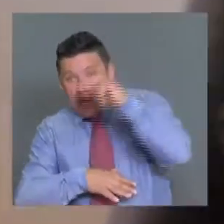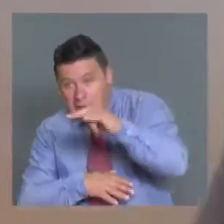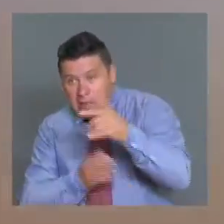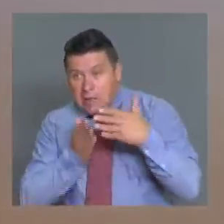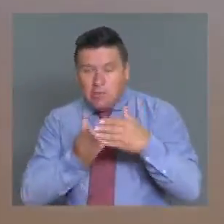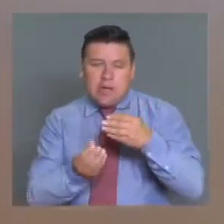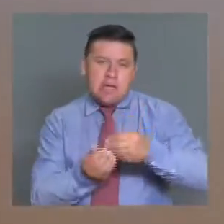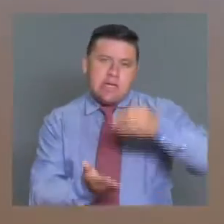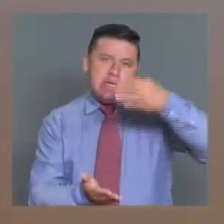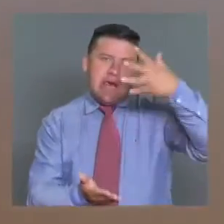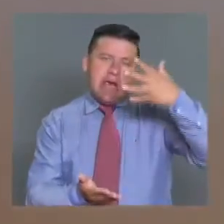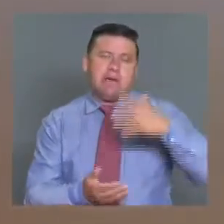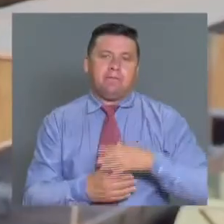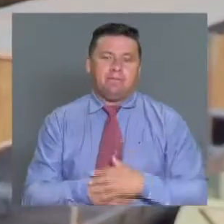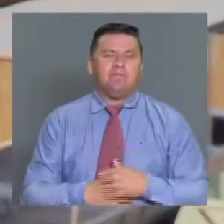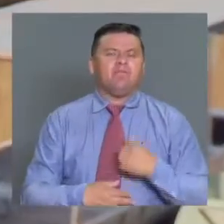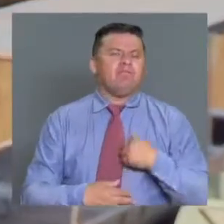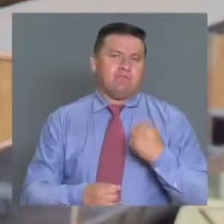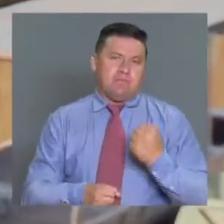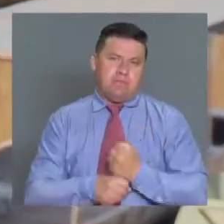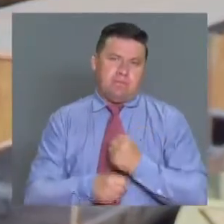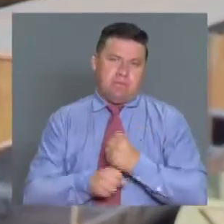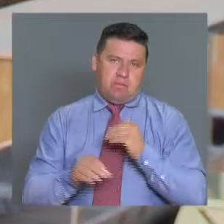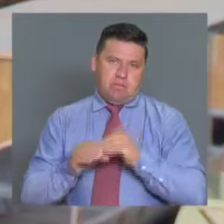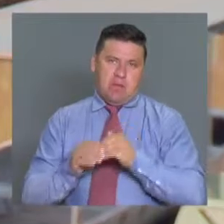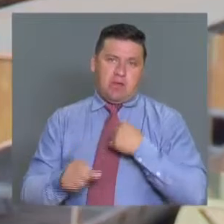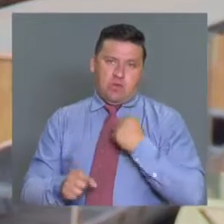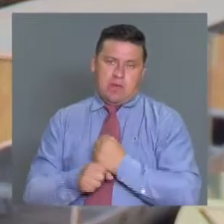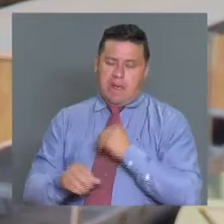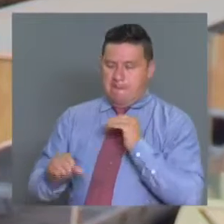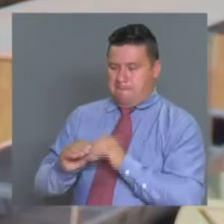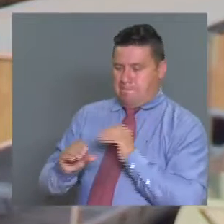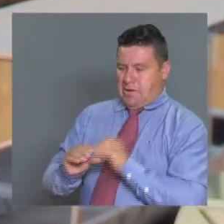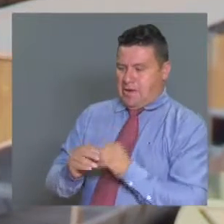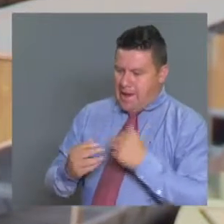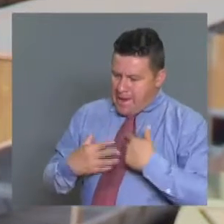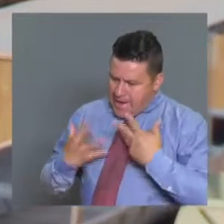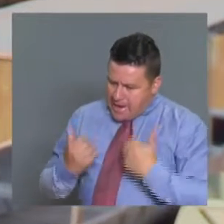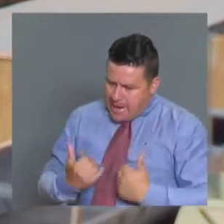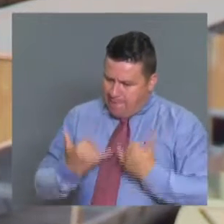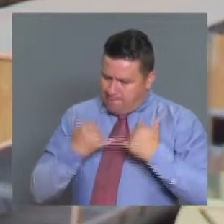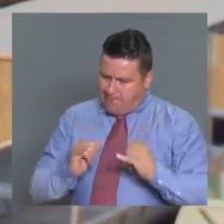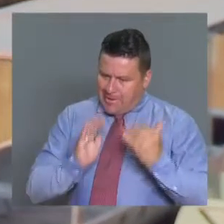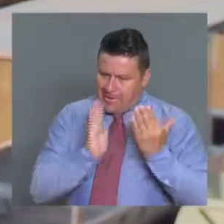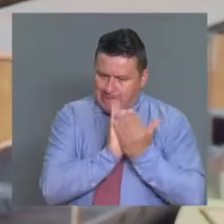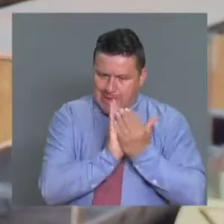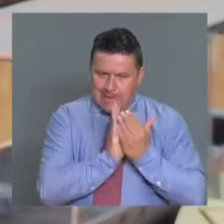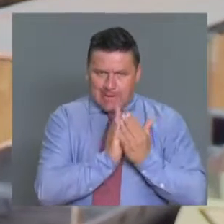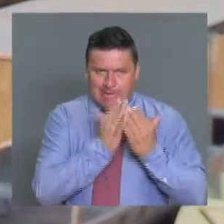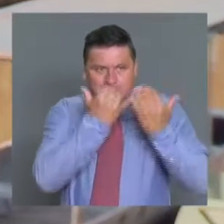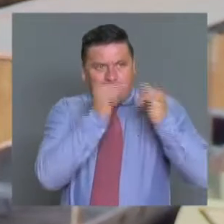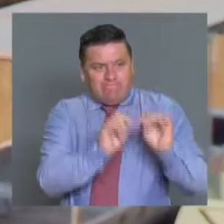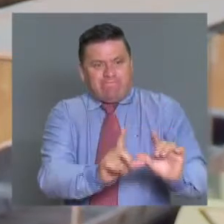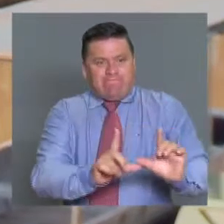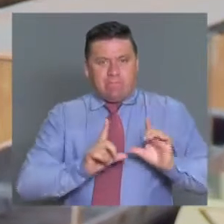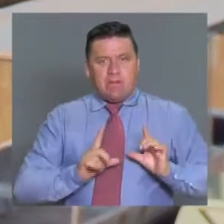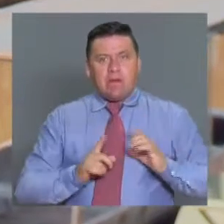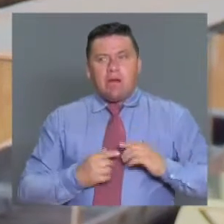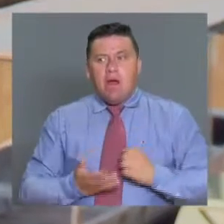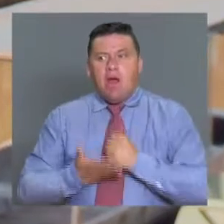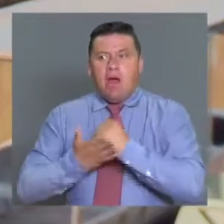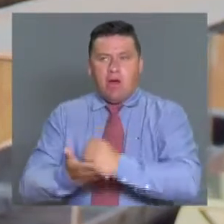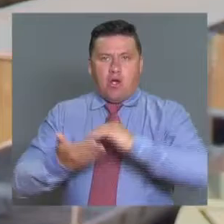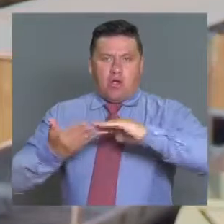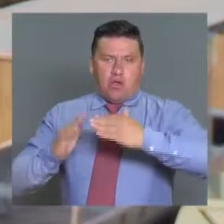extremadamente altos yo trabajo en un banco y quiero terminar mi carrera para poder de esta misma forma ayudar a mi